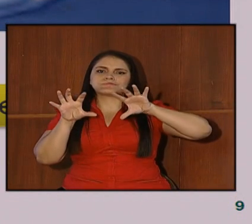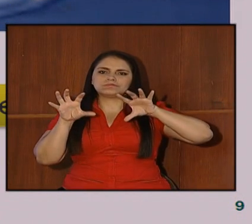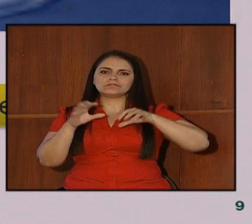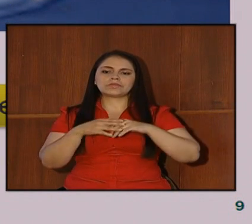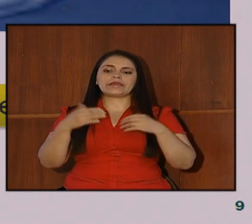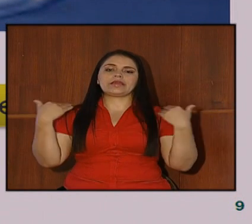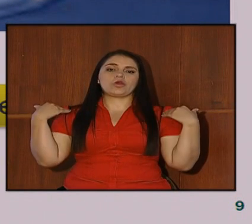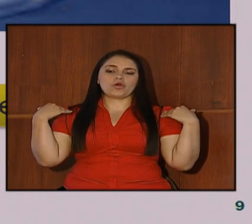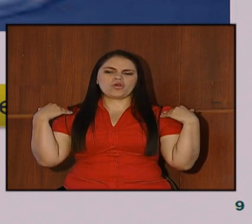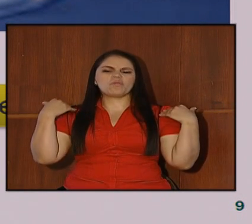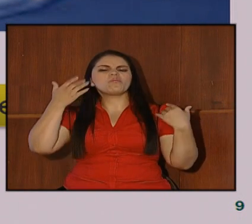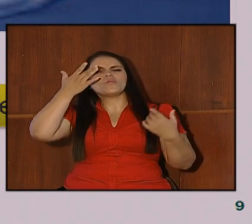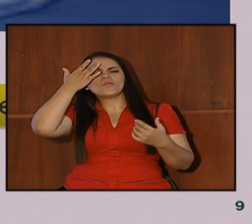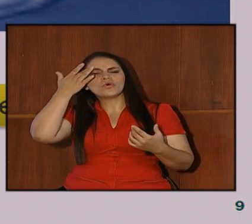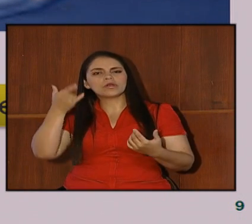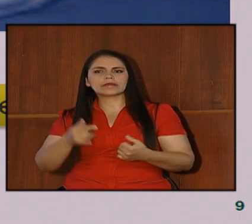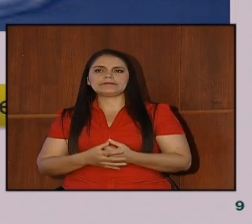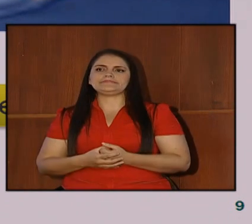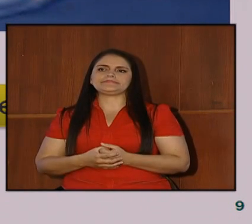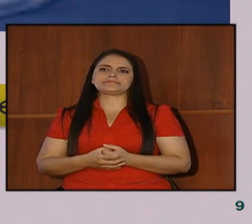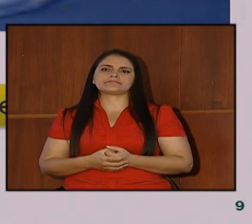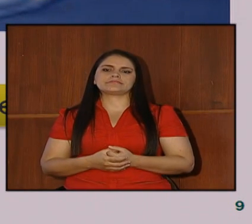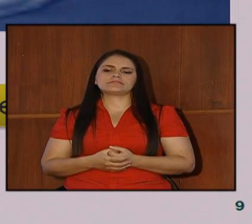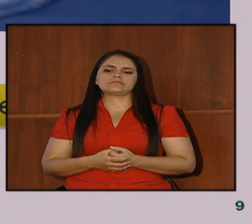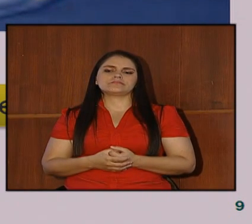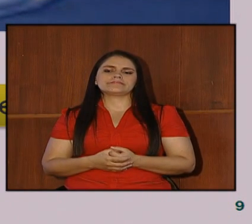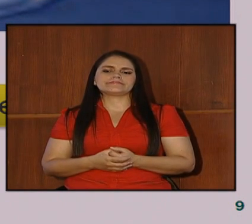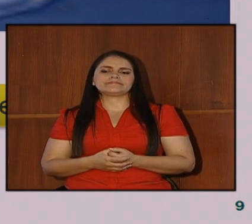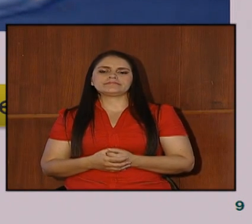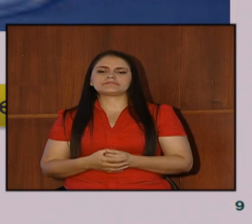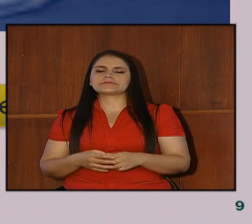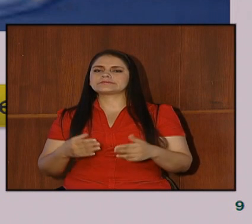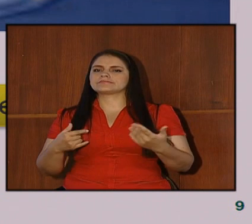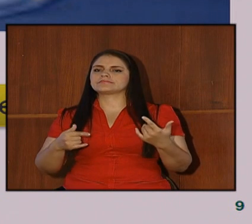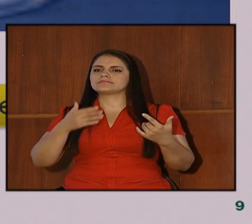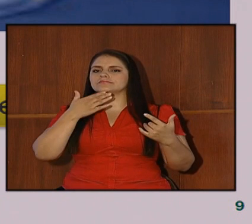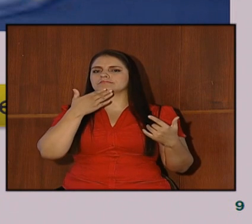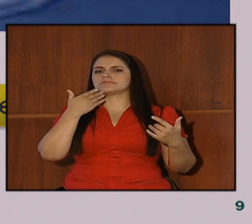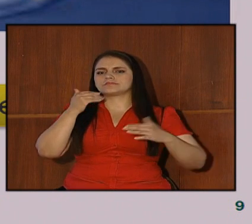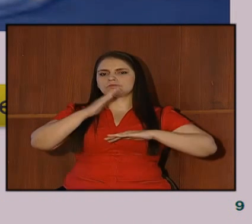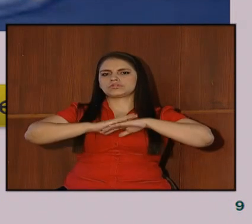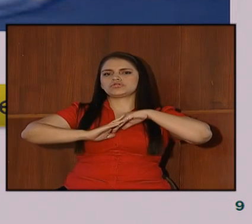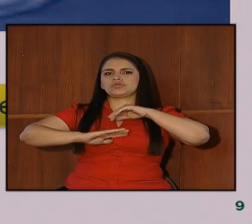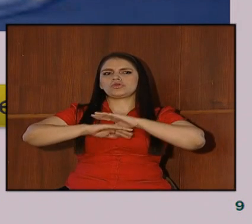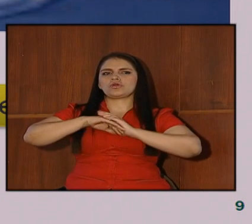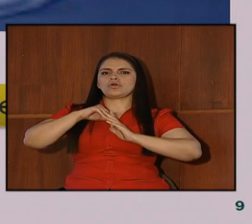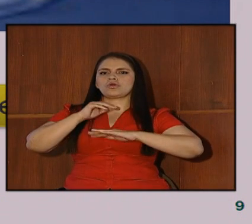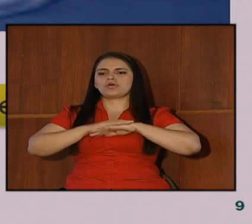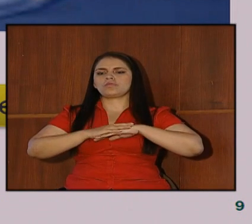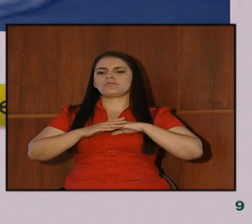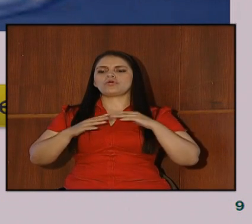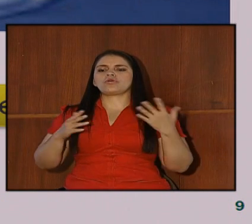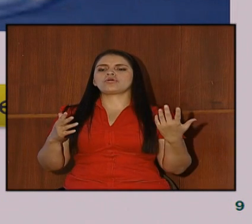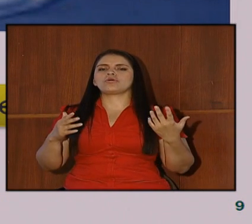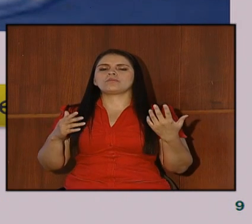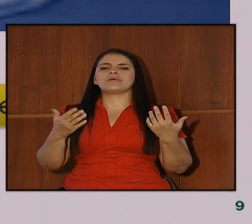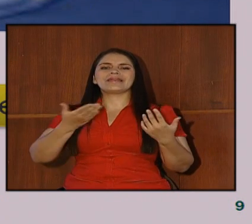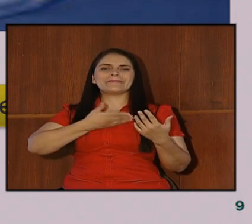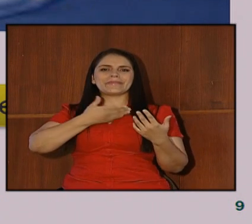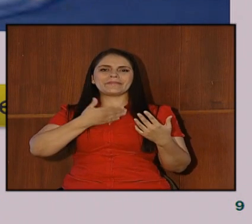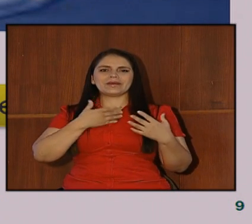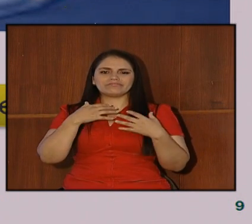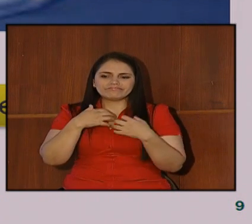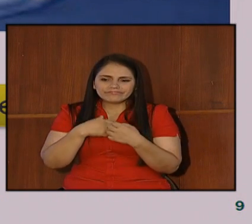en los hombros. ¿Por qué? Porque la posición más cómoda para nosotros es como venimos en el vientre de la mamá.